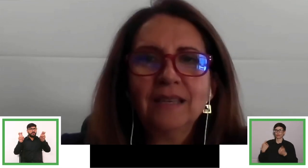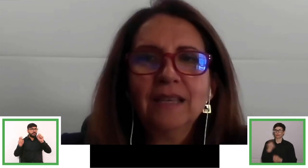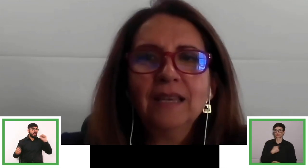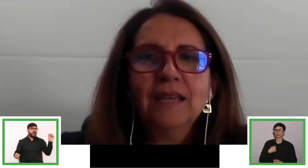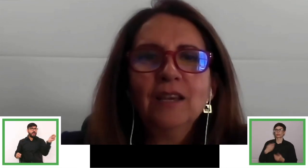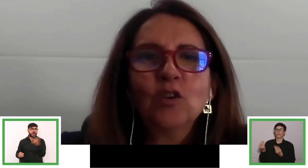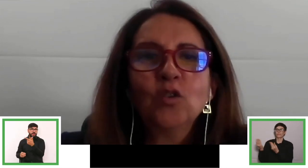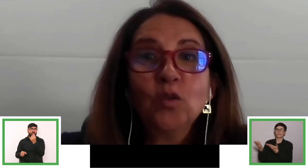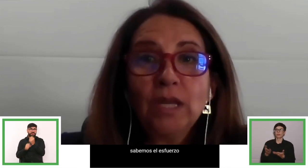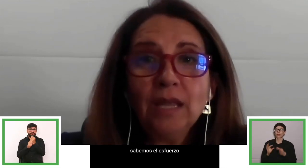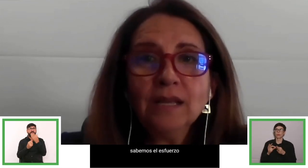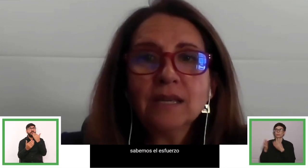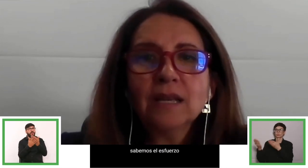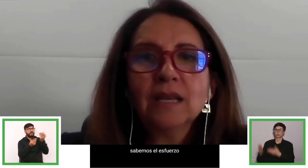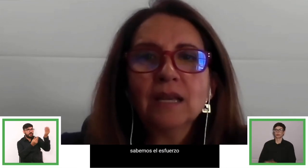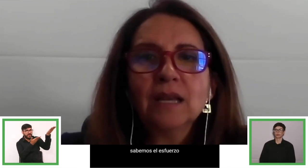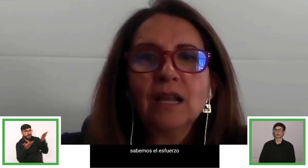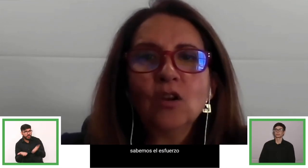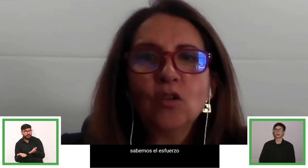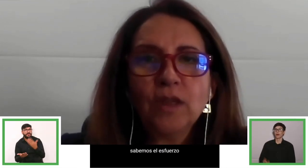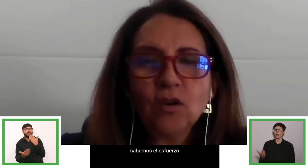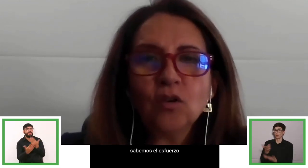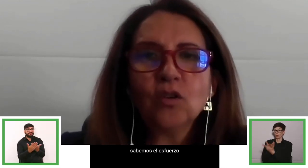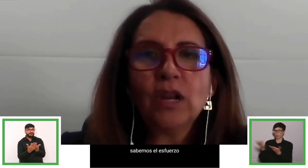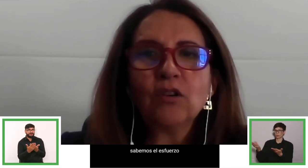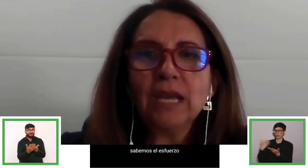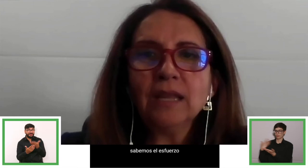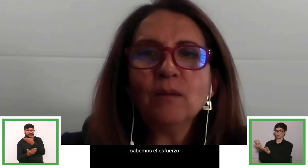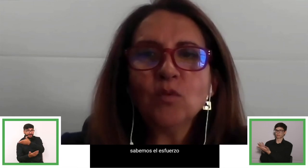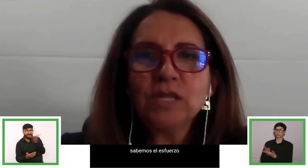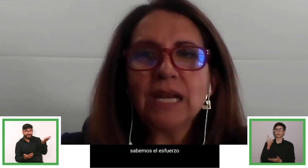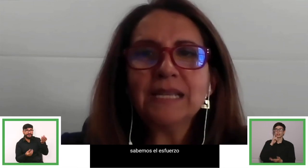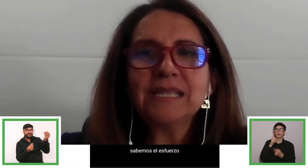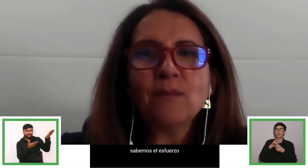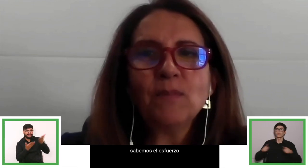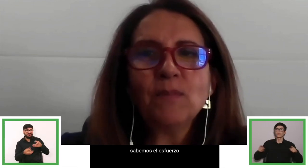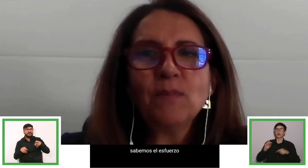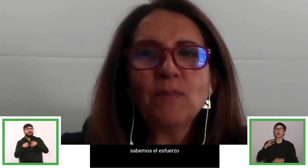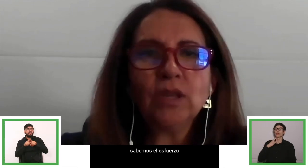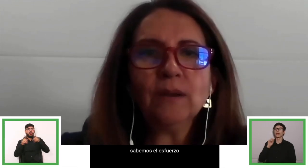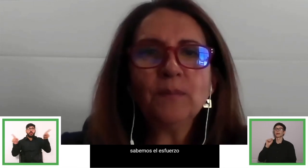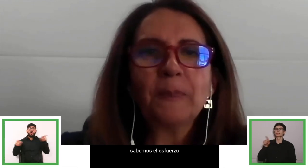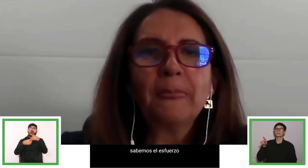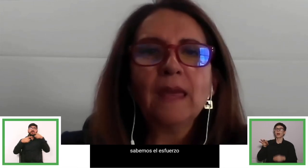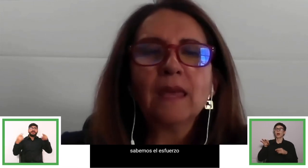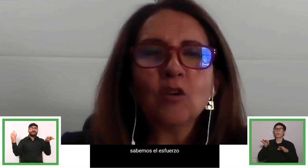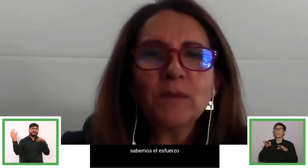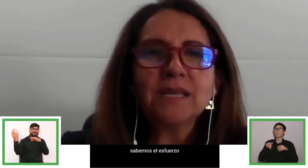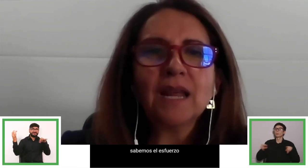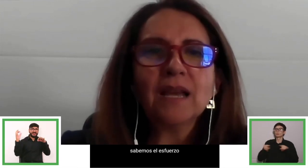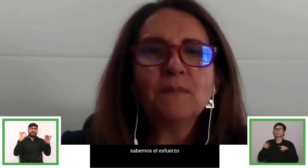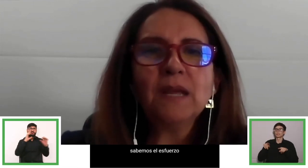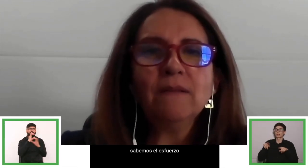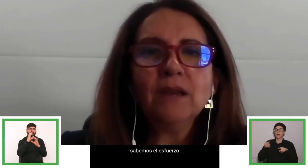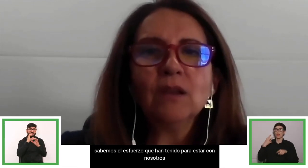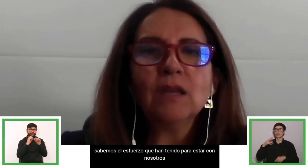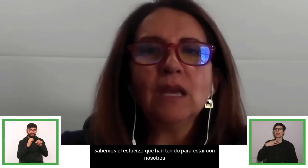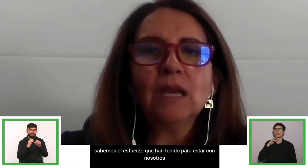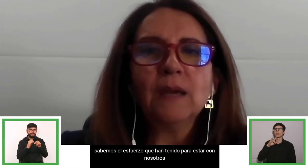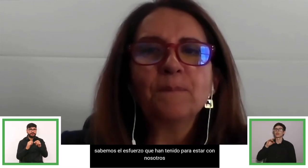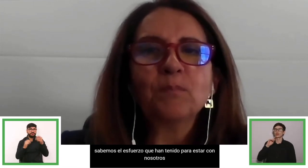gracias. Con ustedes los dejo con la Orquesta Música Ensamble de Quillota, que comenzará en